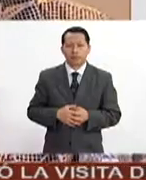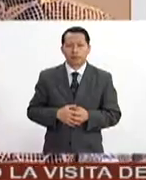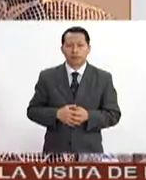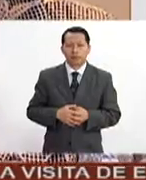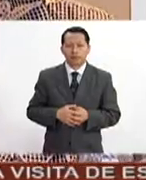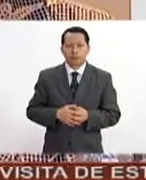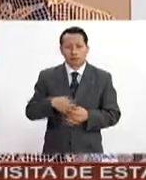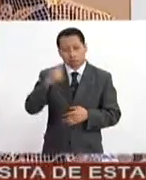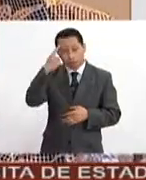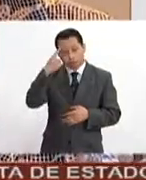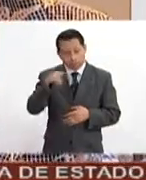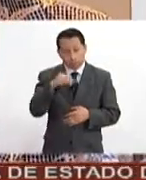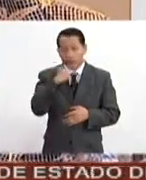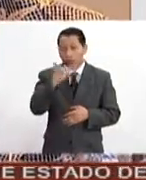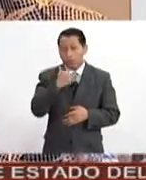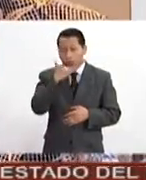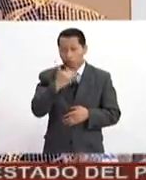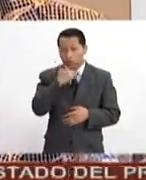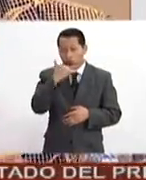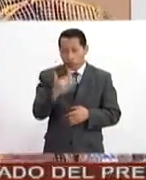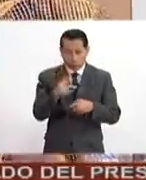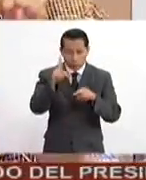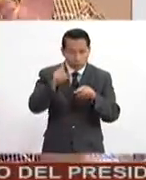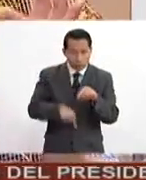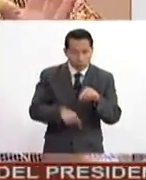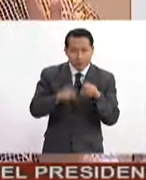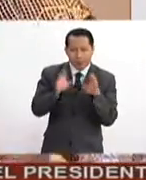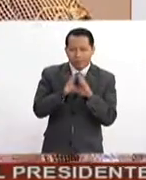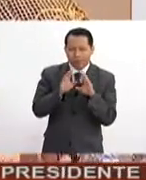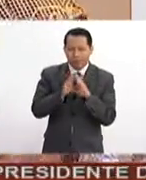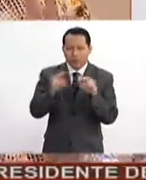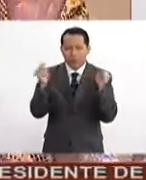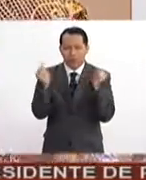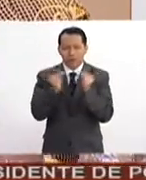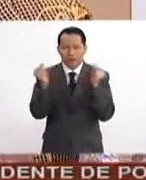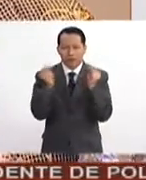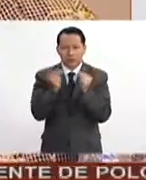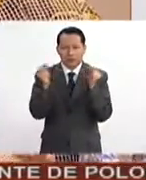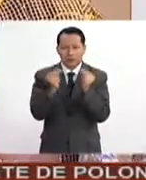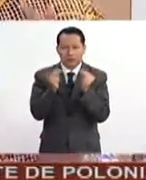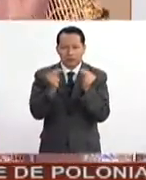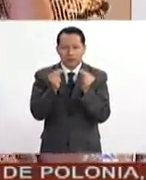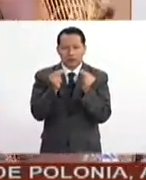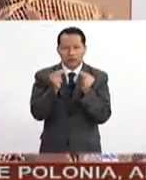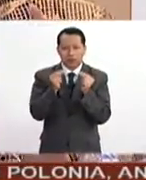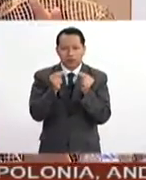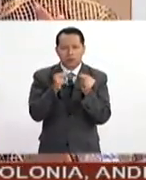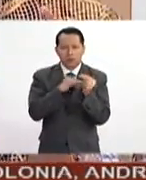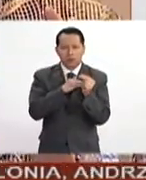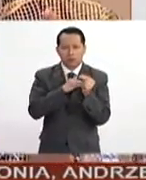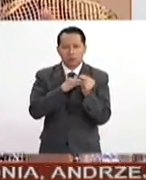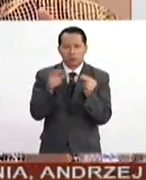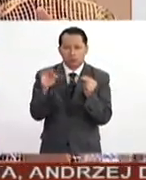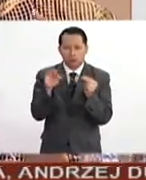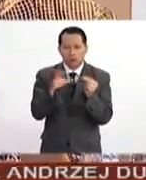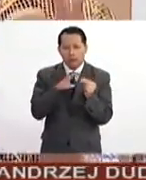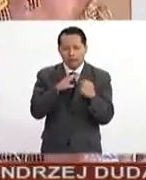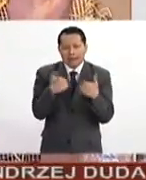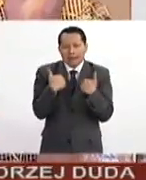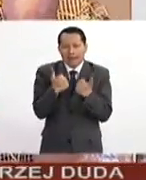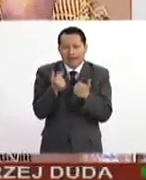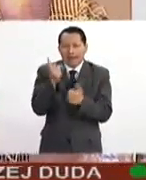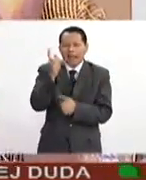Para poder combater la corrupción es necesario que se entienda do que se trata,